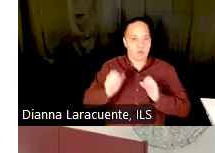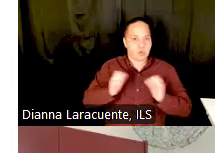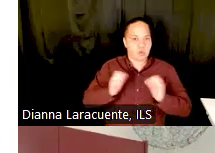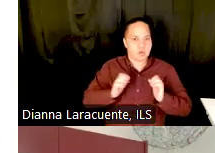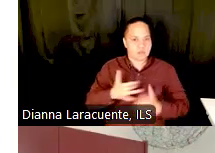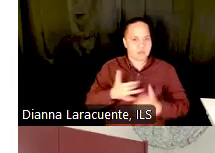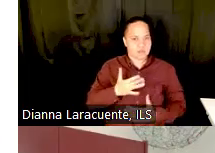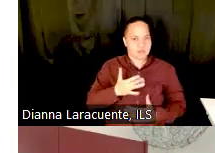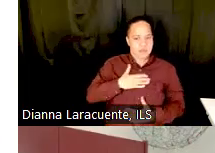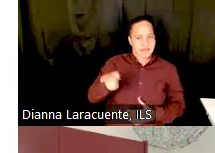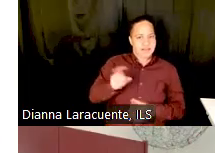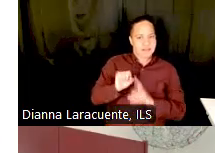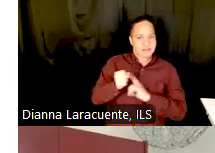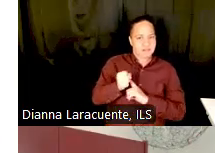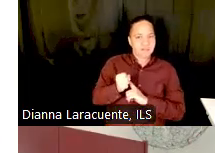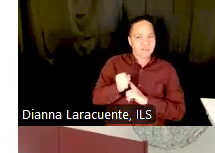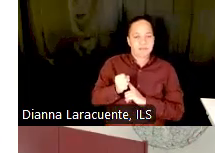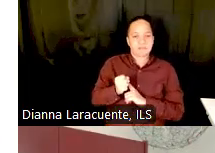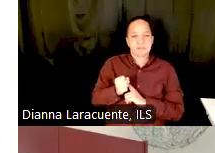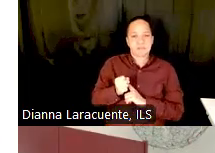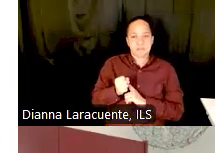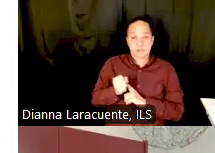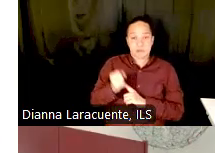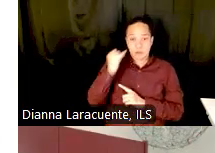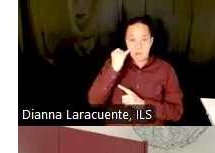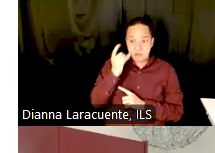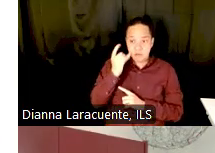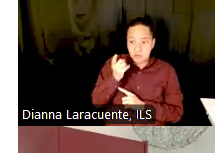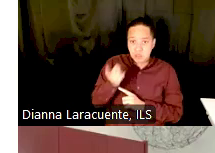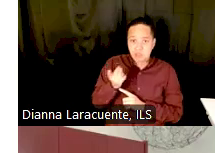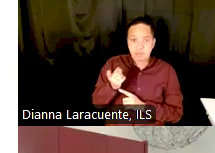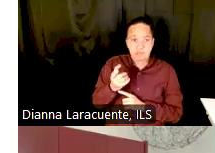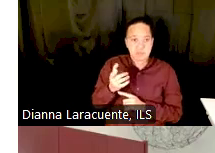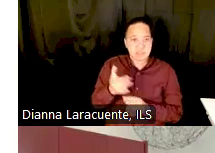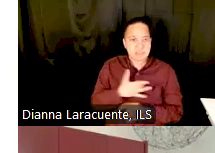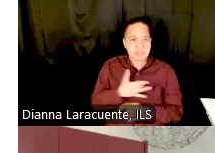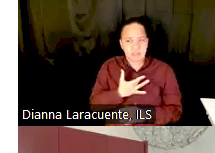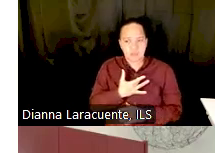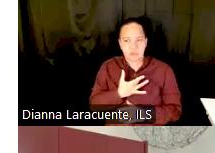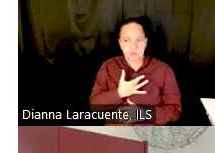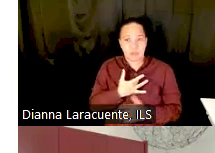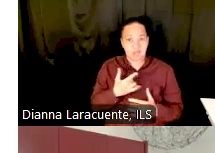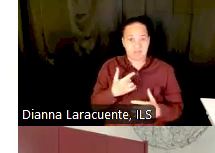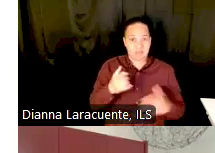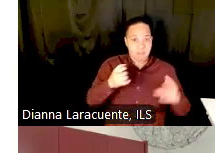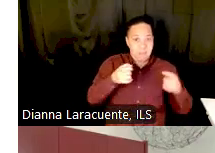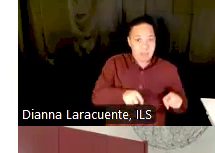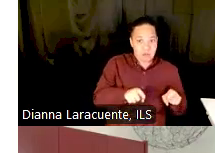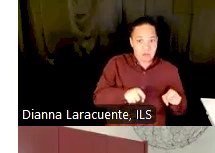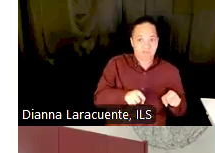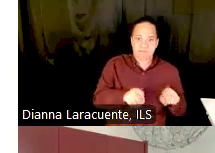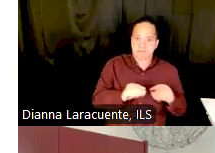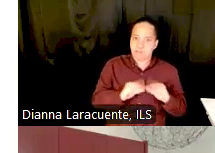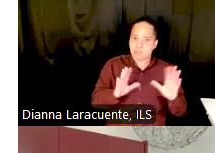mí ese acto. Si ese acto me hace sentir que yo estoy en peligro, obviamente yo voy